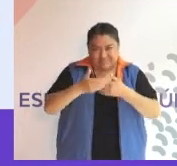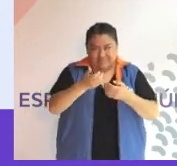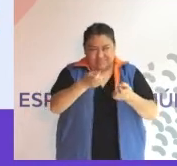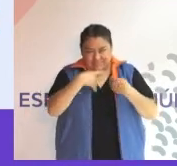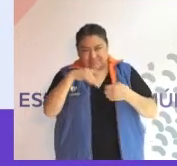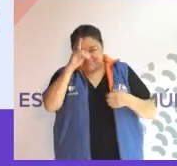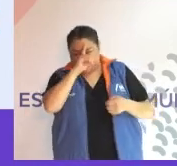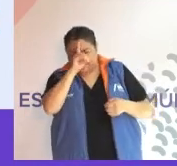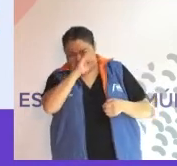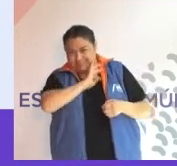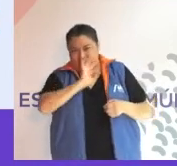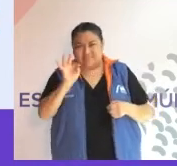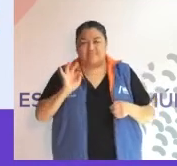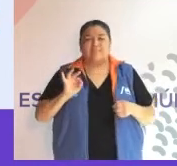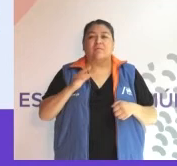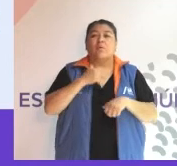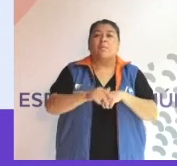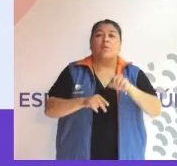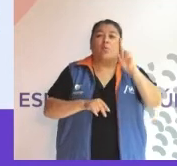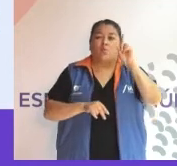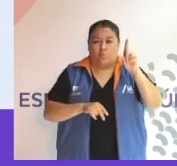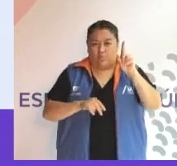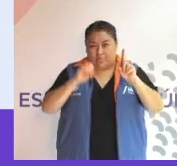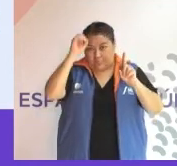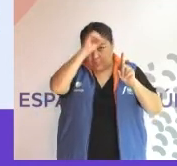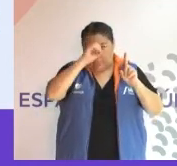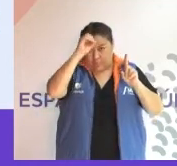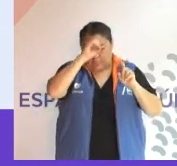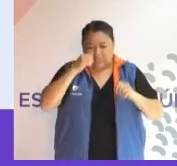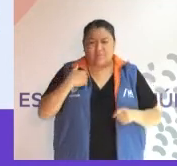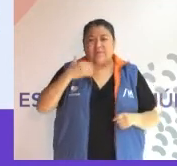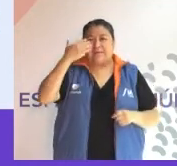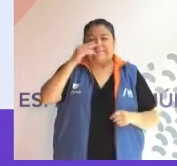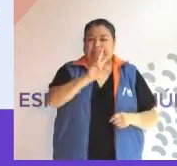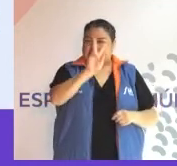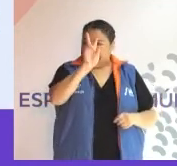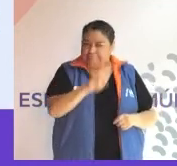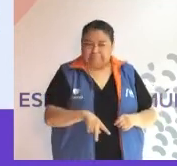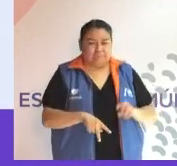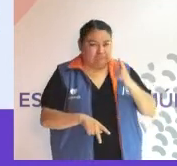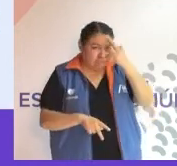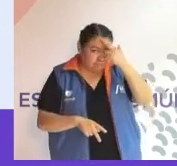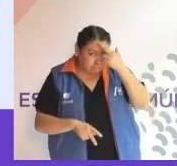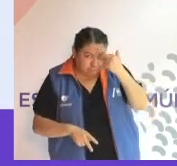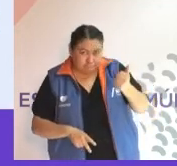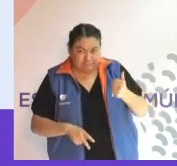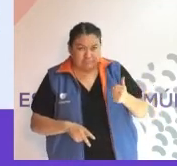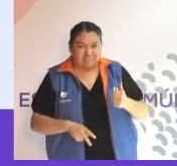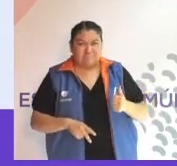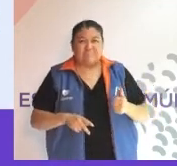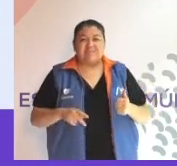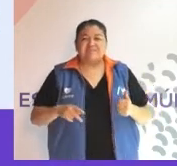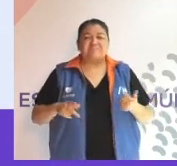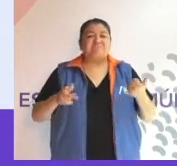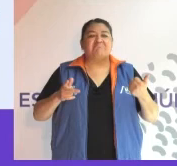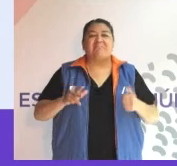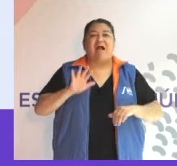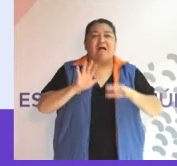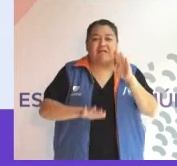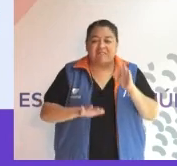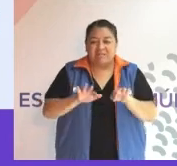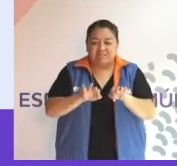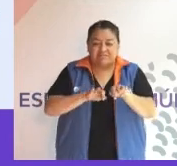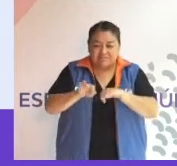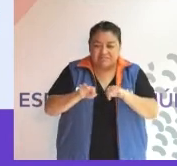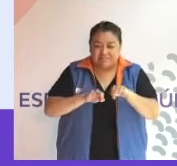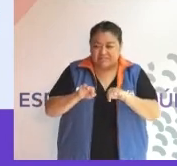nuestros participantes. El primero es un comentario que dice, es muy cierto que en muchas ocasiones no tenemos un plan de trabajo